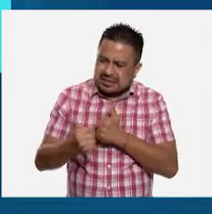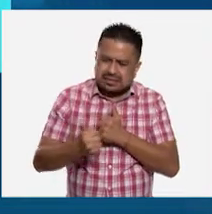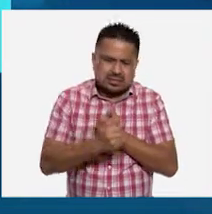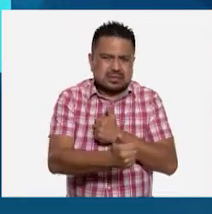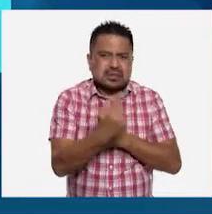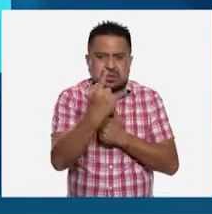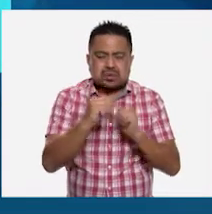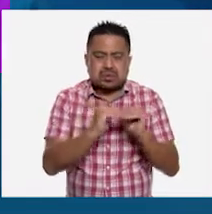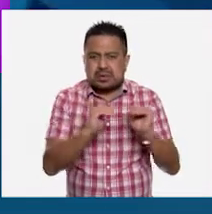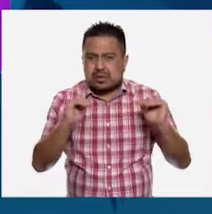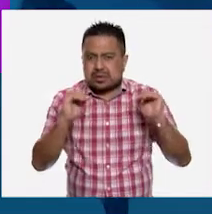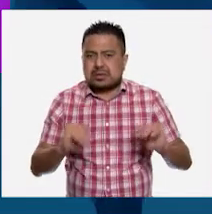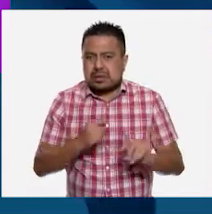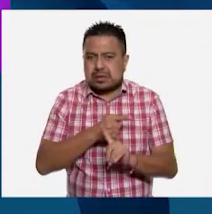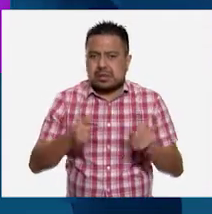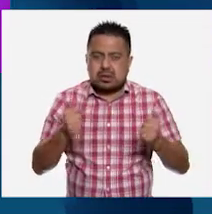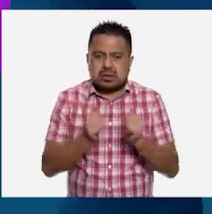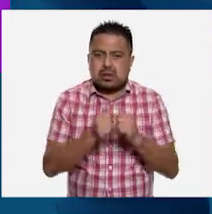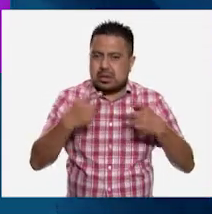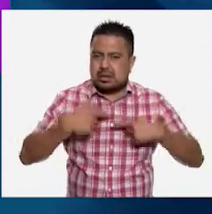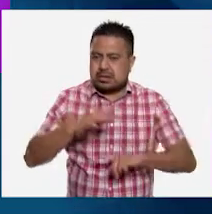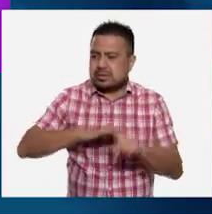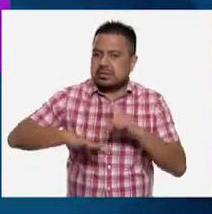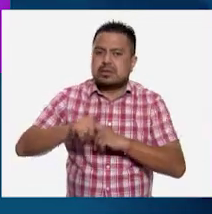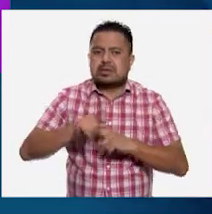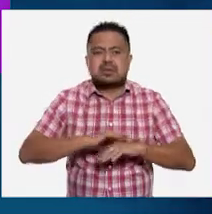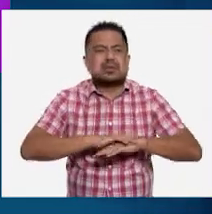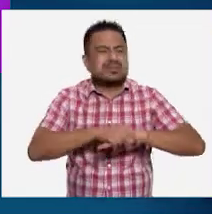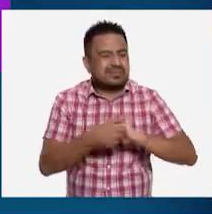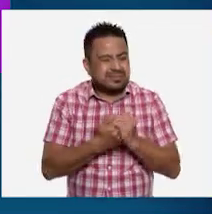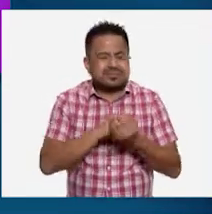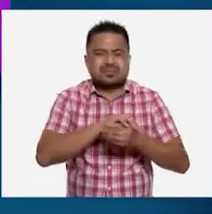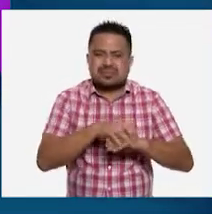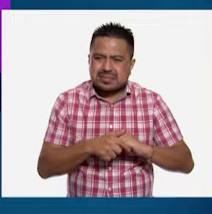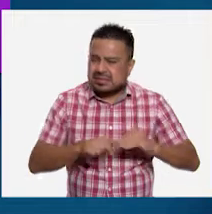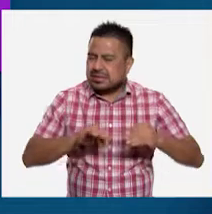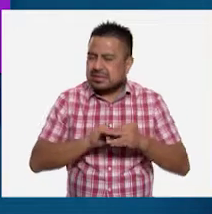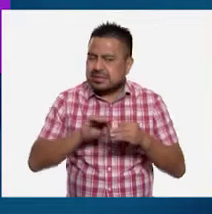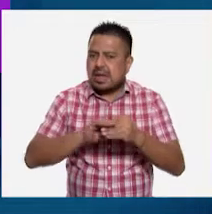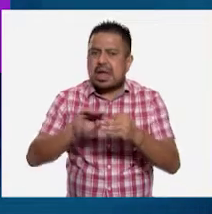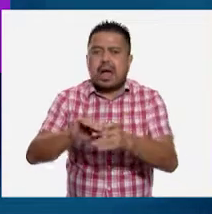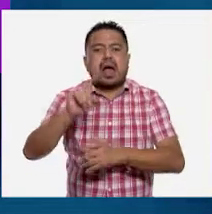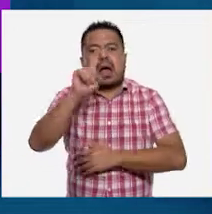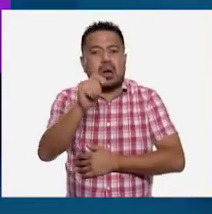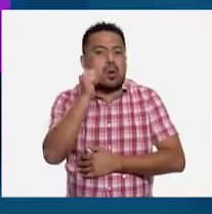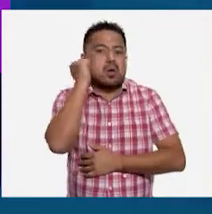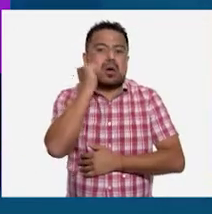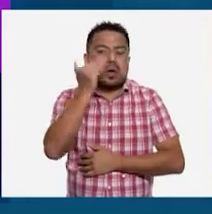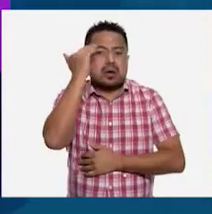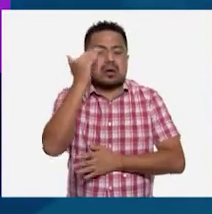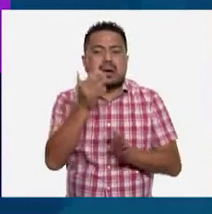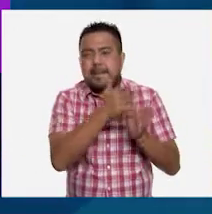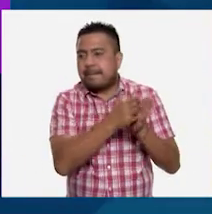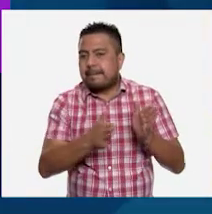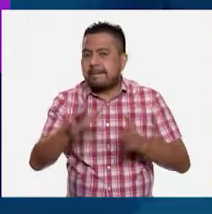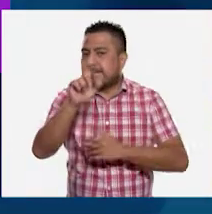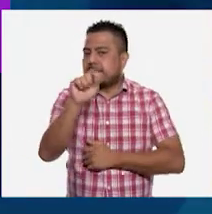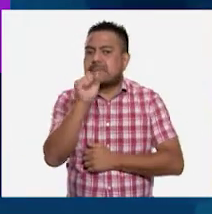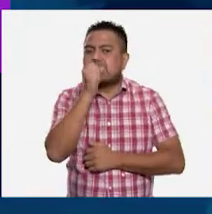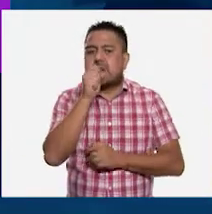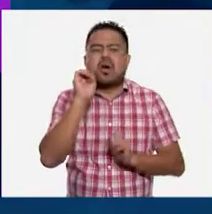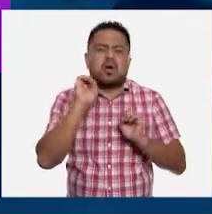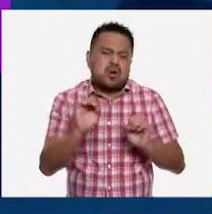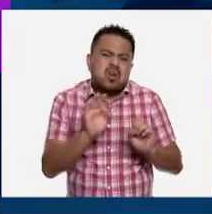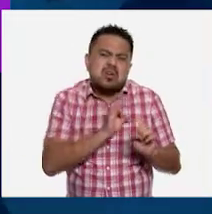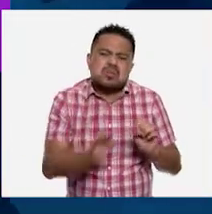1,5 metros entre tú y los demás. Lávate las manos muy seguido con agua y jabón por lo menos durante 20 segundos o